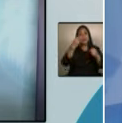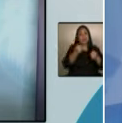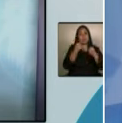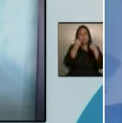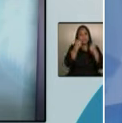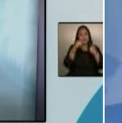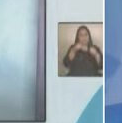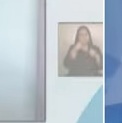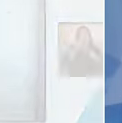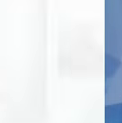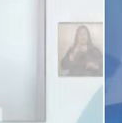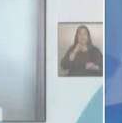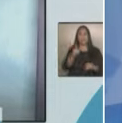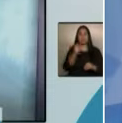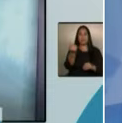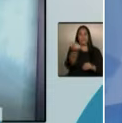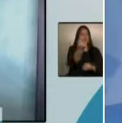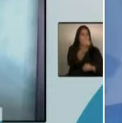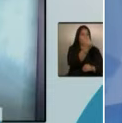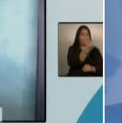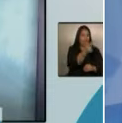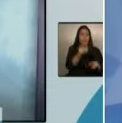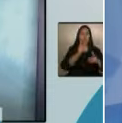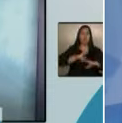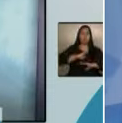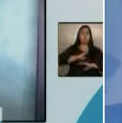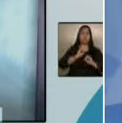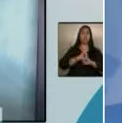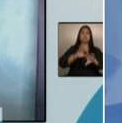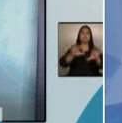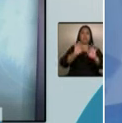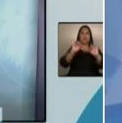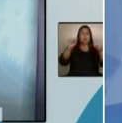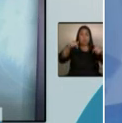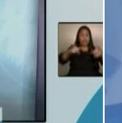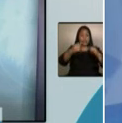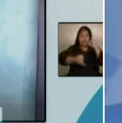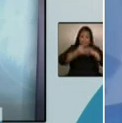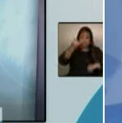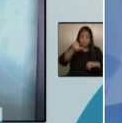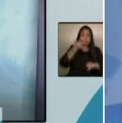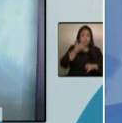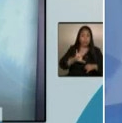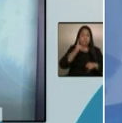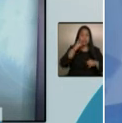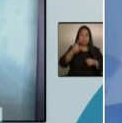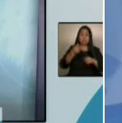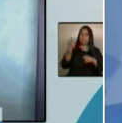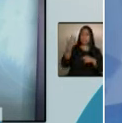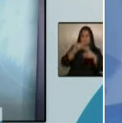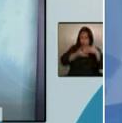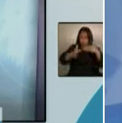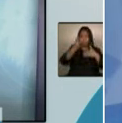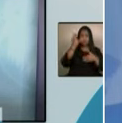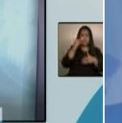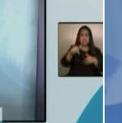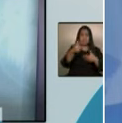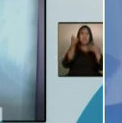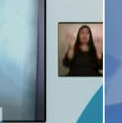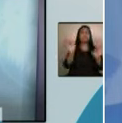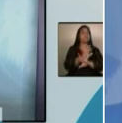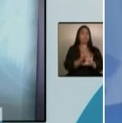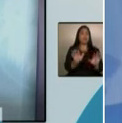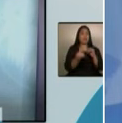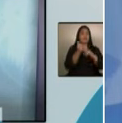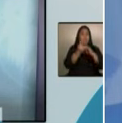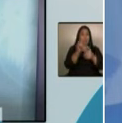existía anteriormente de manera que a partir de que terminen las pruebas que me dijo que va a ser en los próximos días el Petén va a